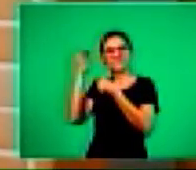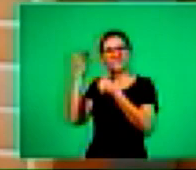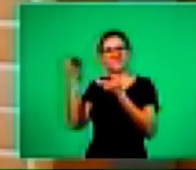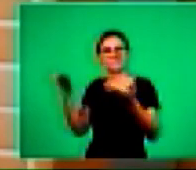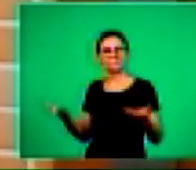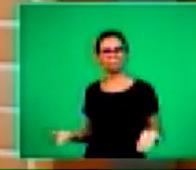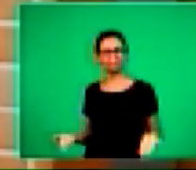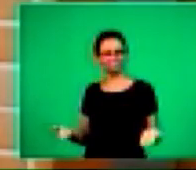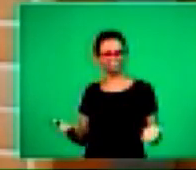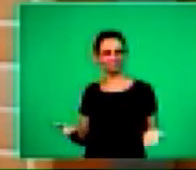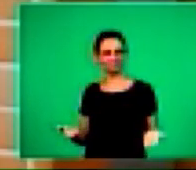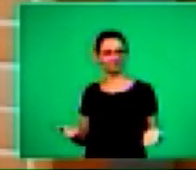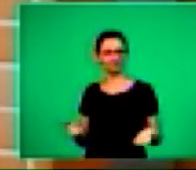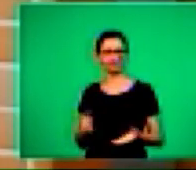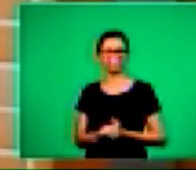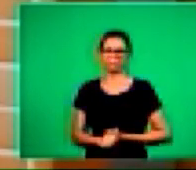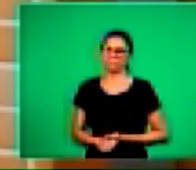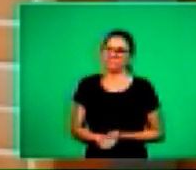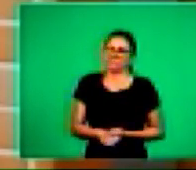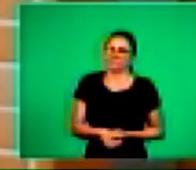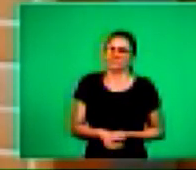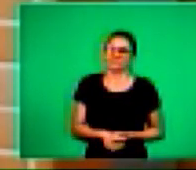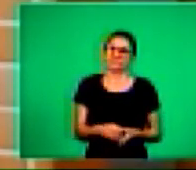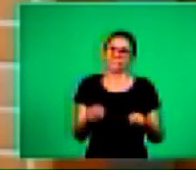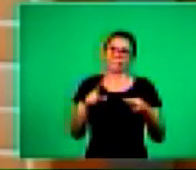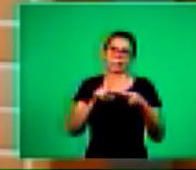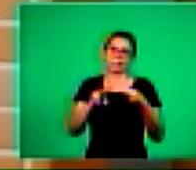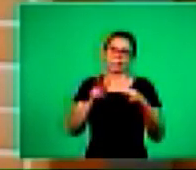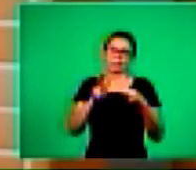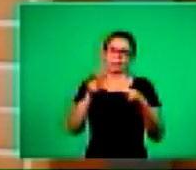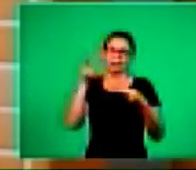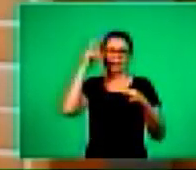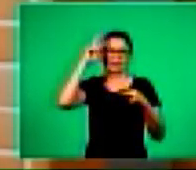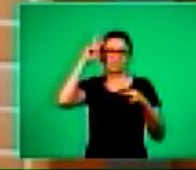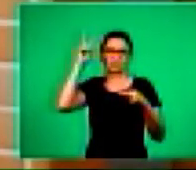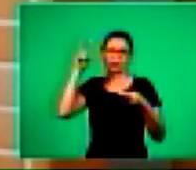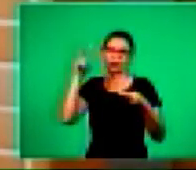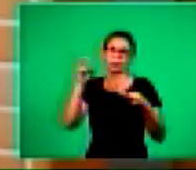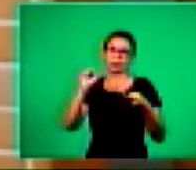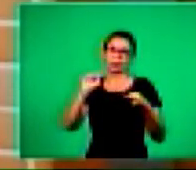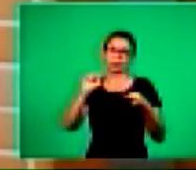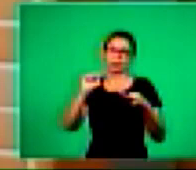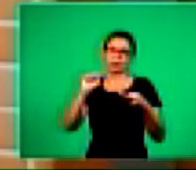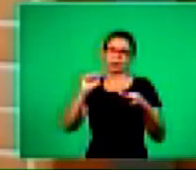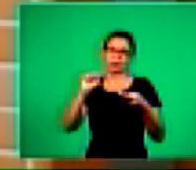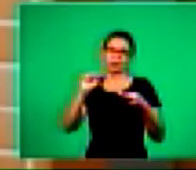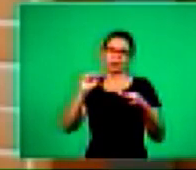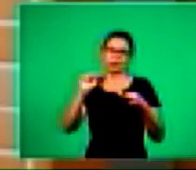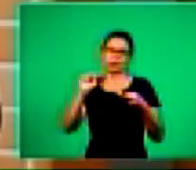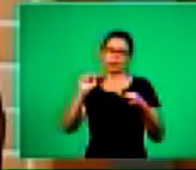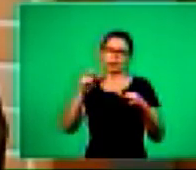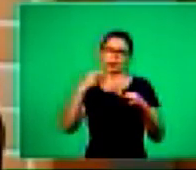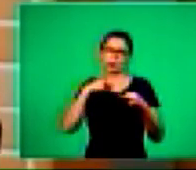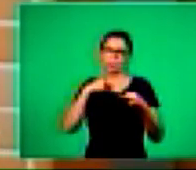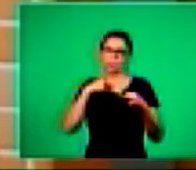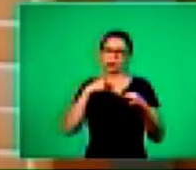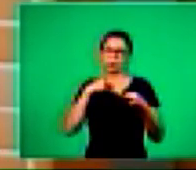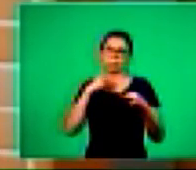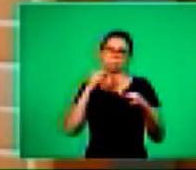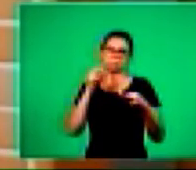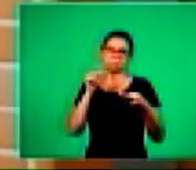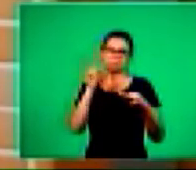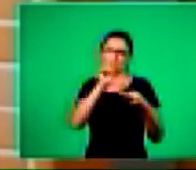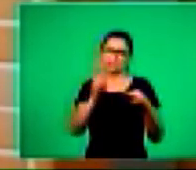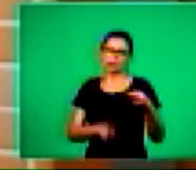función es una historia que tú puedes contar por tu razón yo creo que es esto yo creo que es esto tú puede llevar por donde uno quiere lo profético no lo profético es